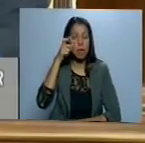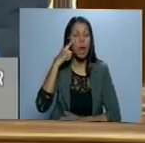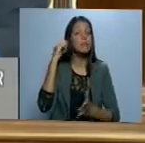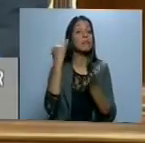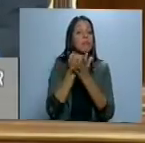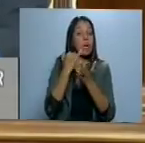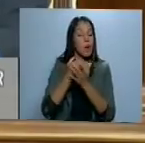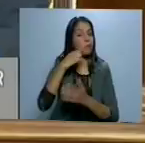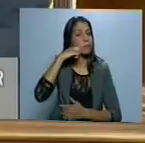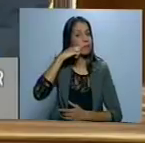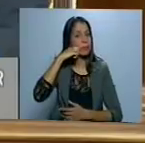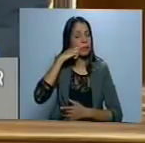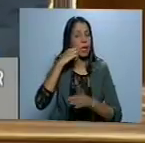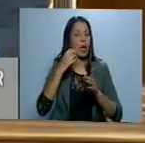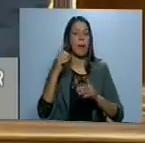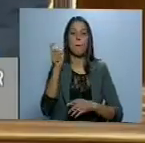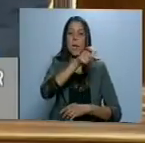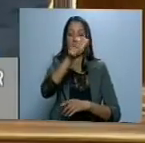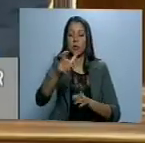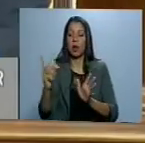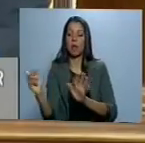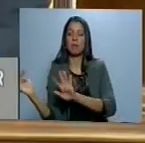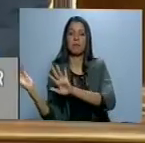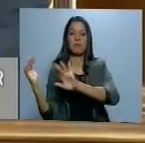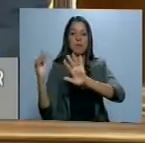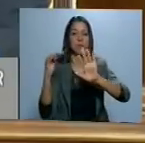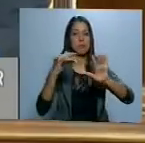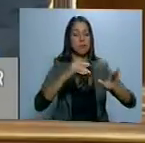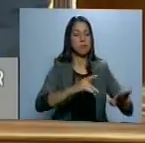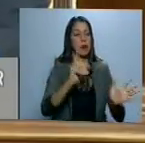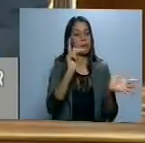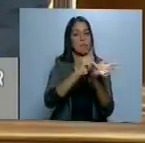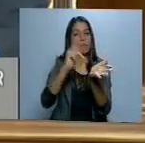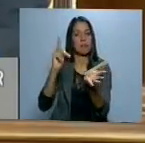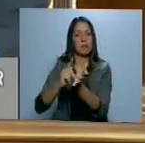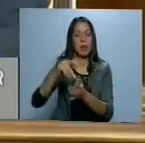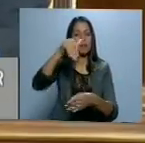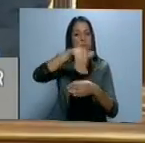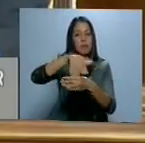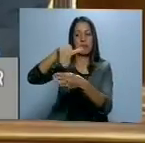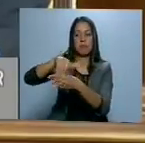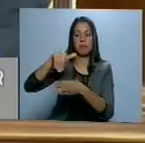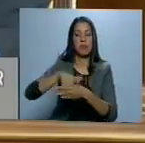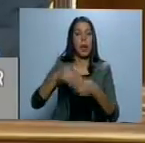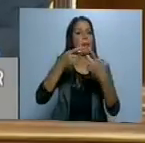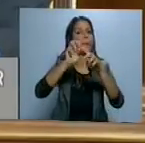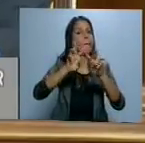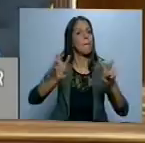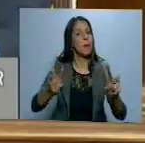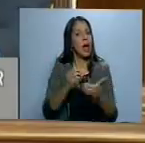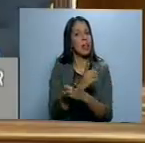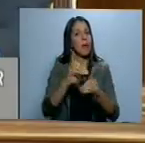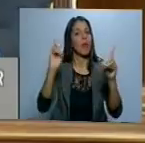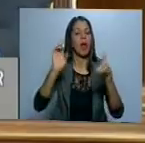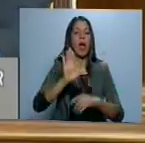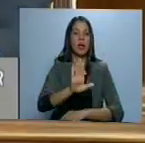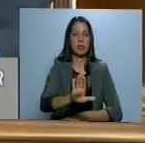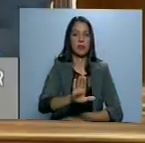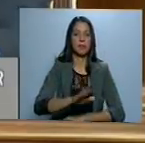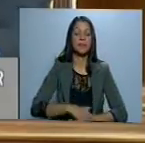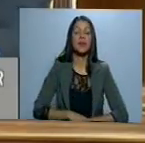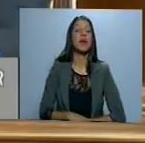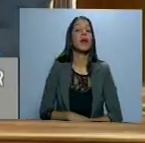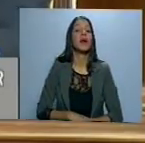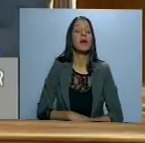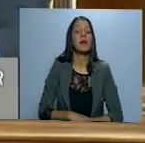concurrencia pacífica y democrática de los electores y las electoras en todo el territorio nacional, considerando